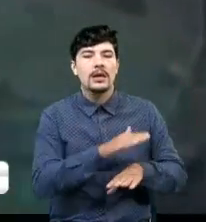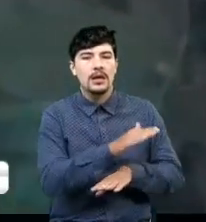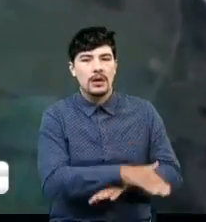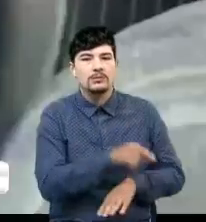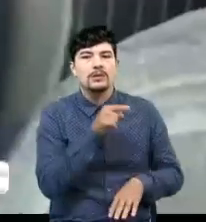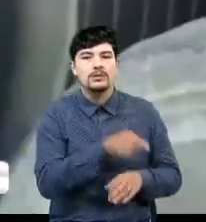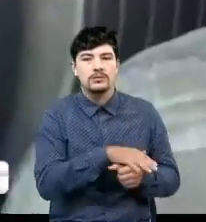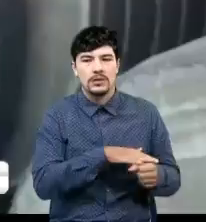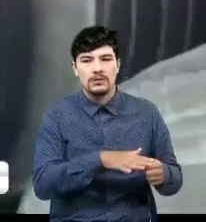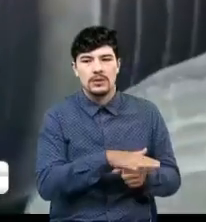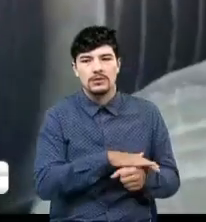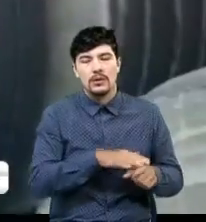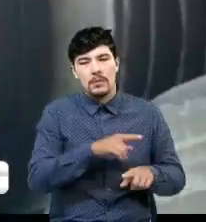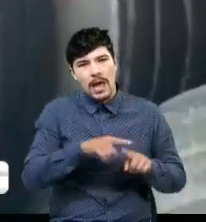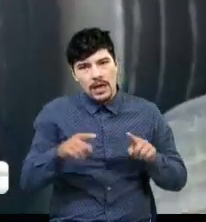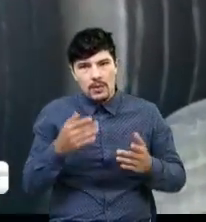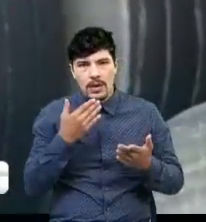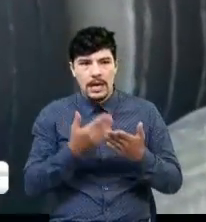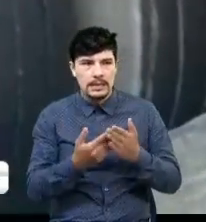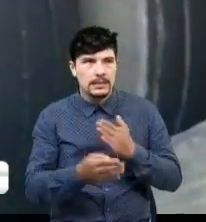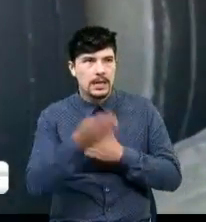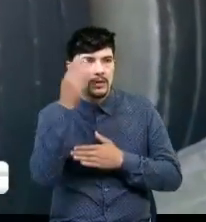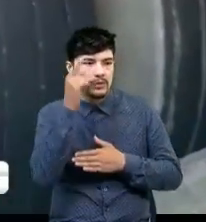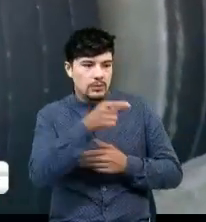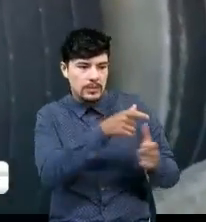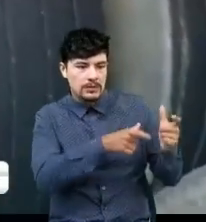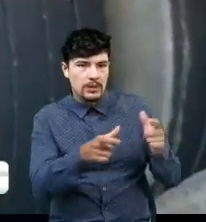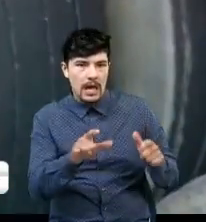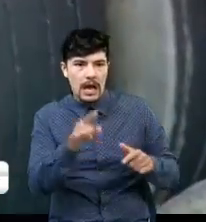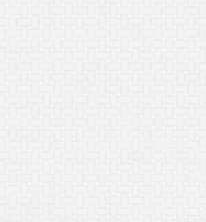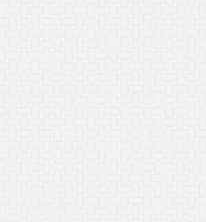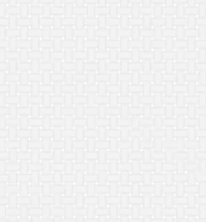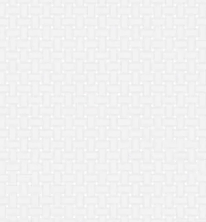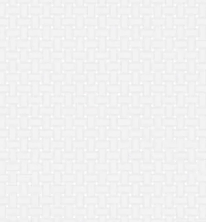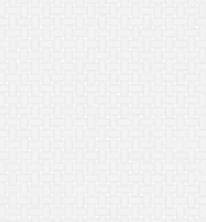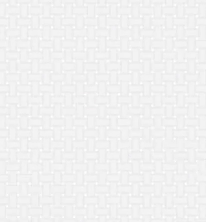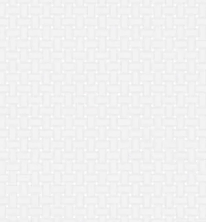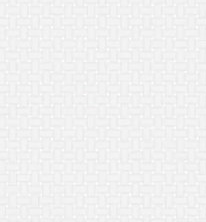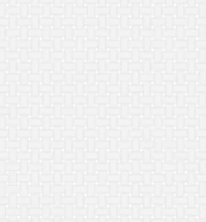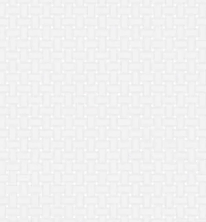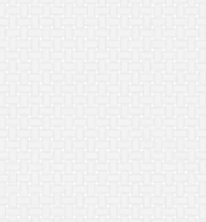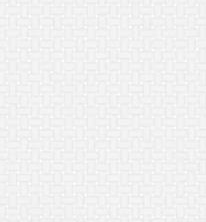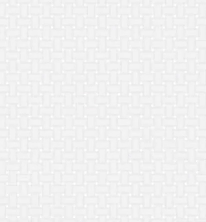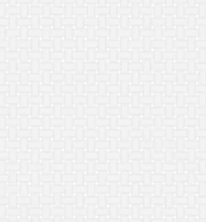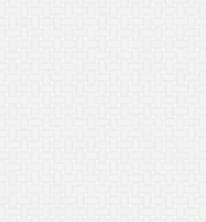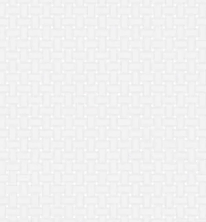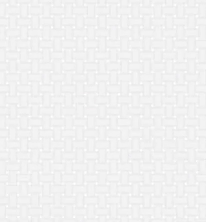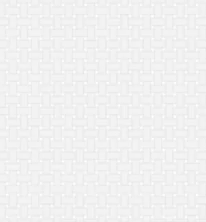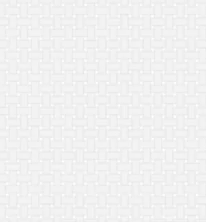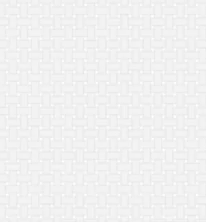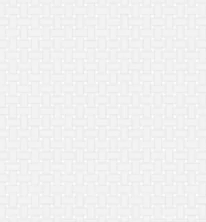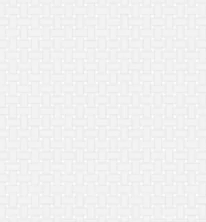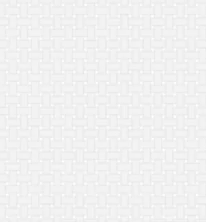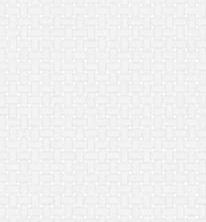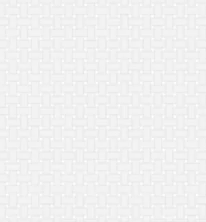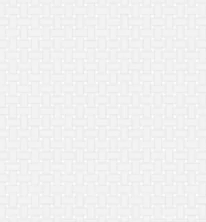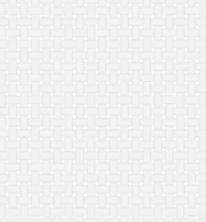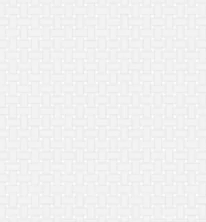este hecho en el que por fortuna no se registraron personas lesionadas sandro el tocón